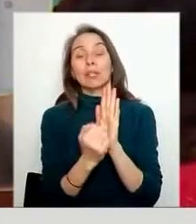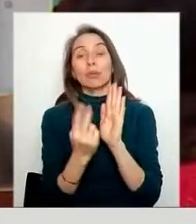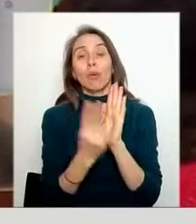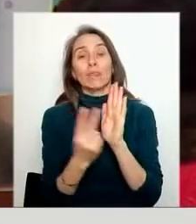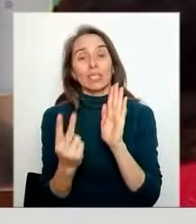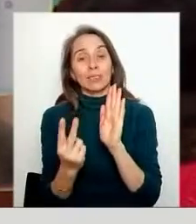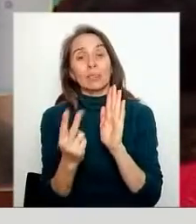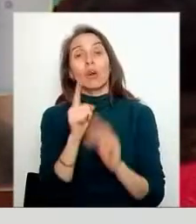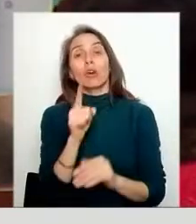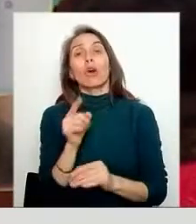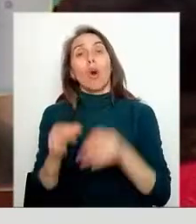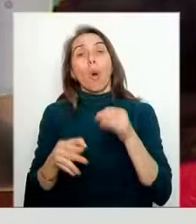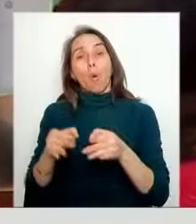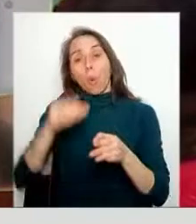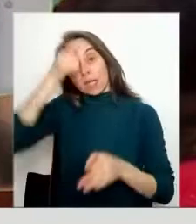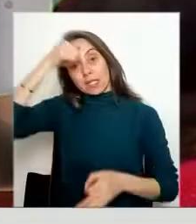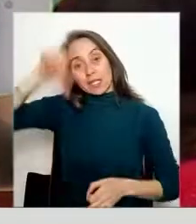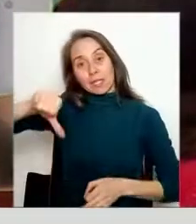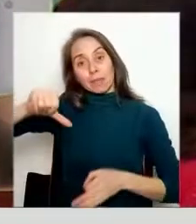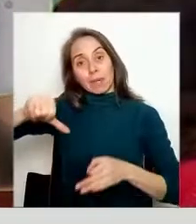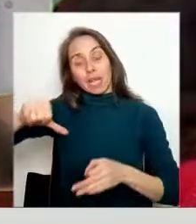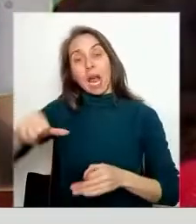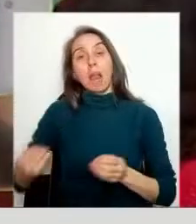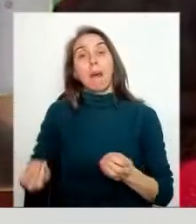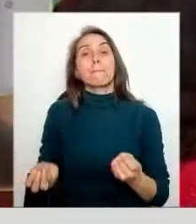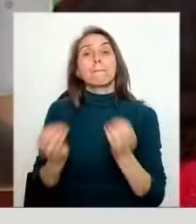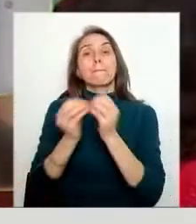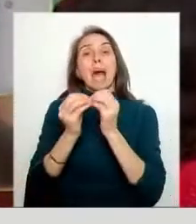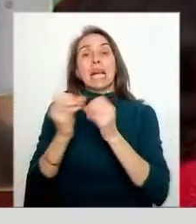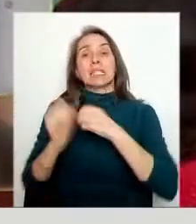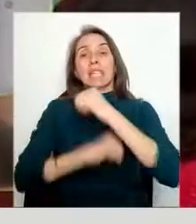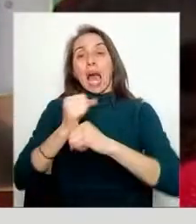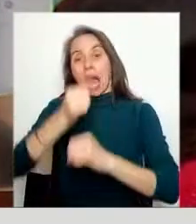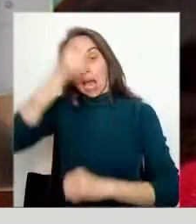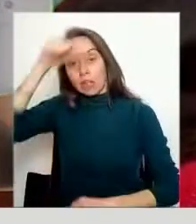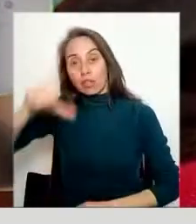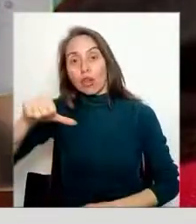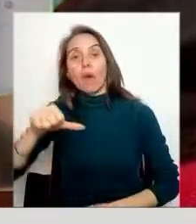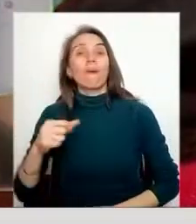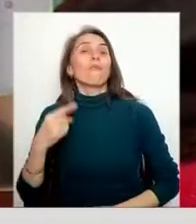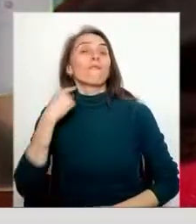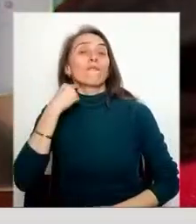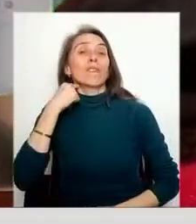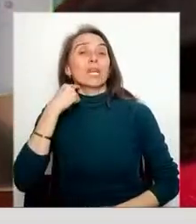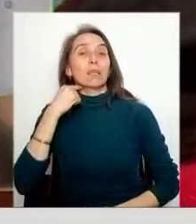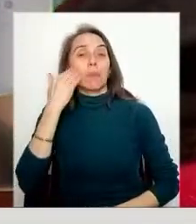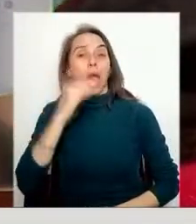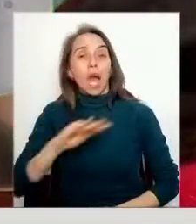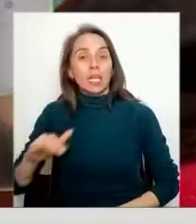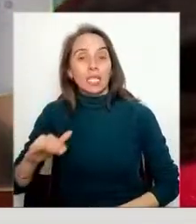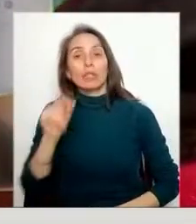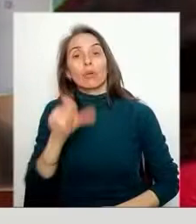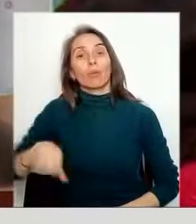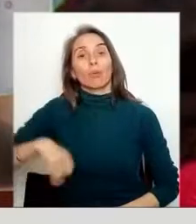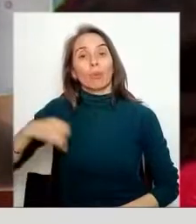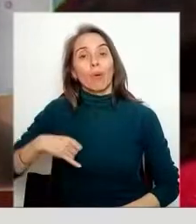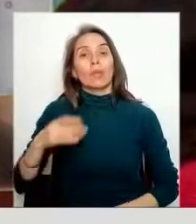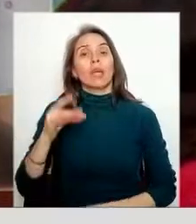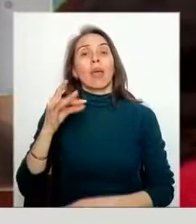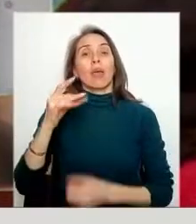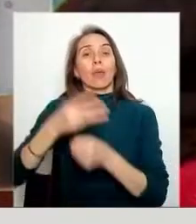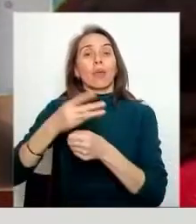de aplicar una pena mayor en el caso de que las víctimas se encuentren niños niñas y adolescentes personas mayores y personas situación